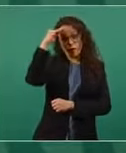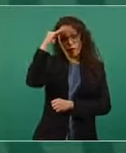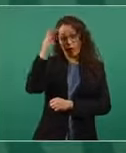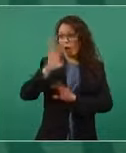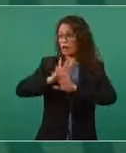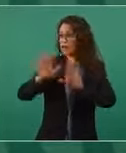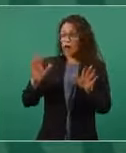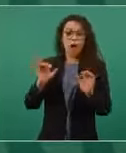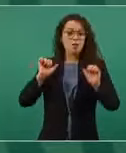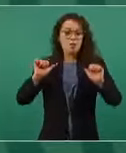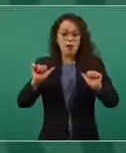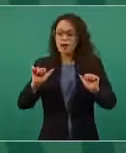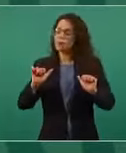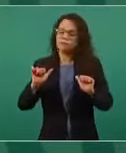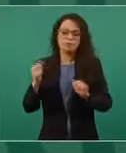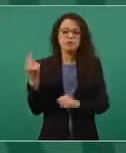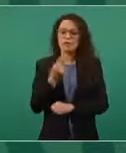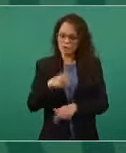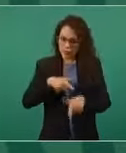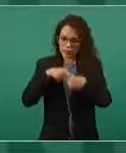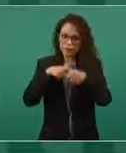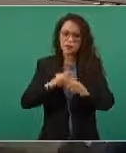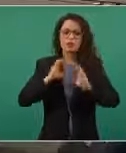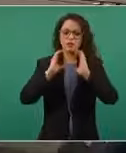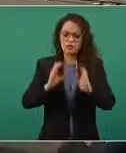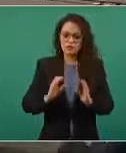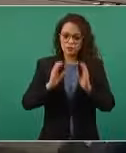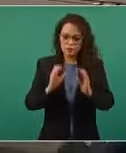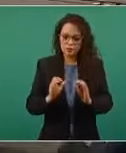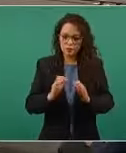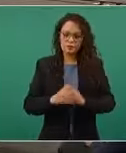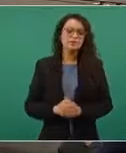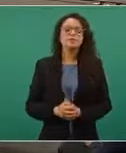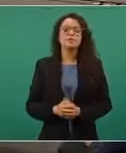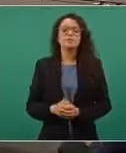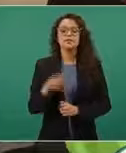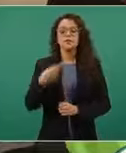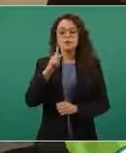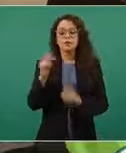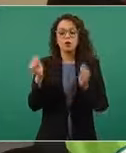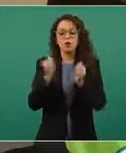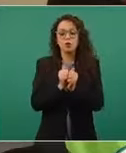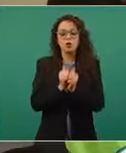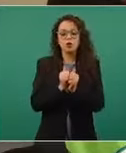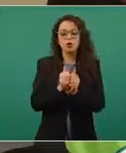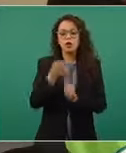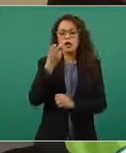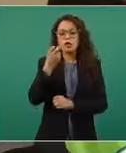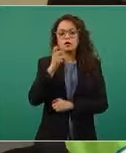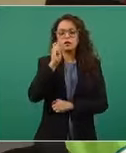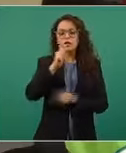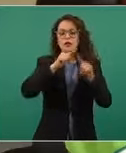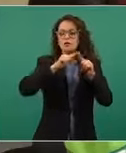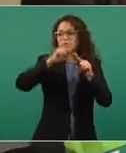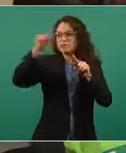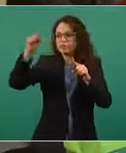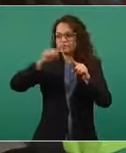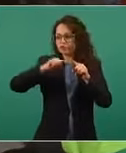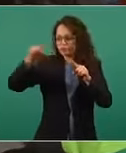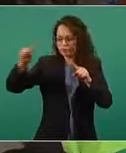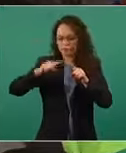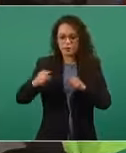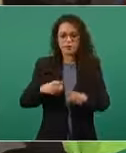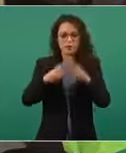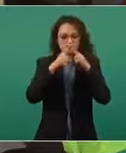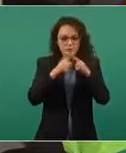buen cuidado, utilizando las mismas medidas. Pero siguiendo esta estadística a la baja, ¿cuándo sería